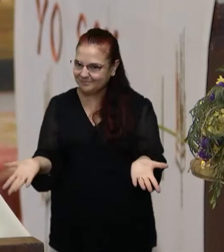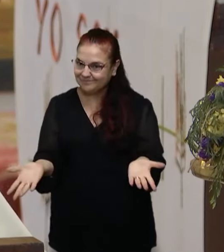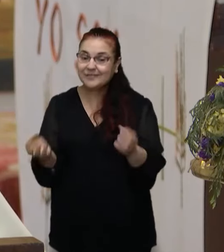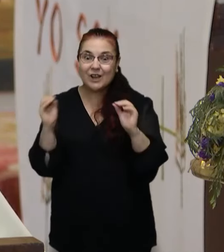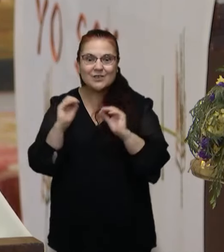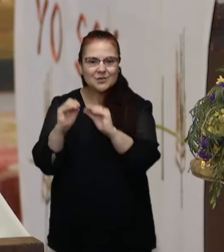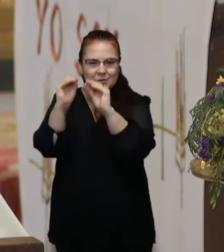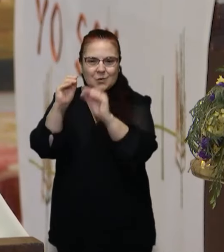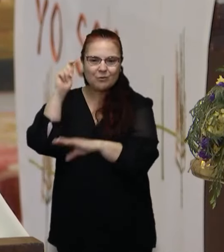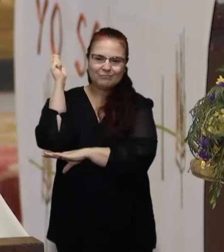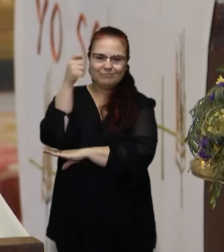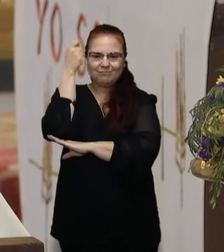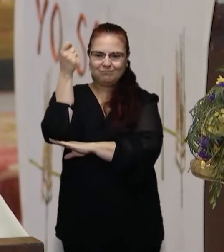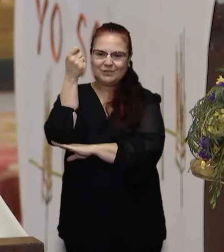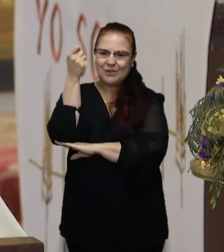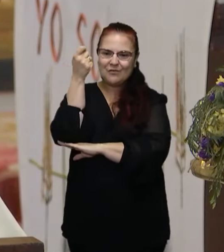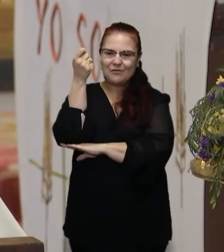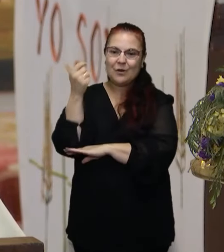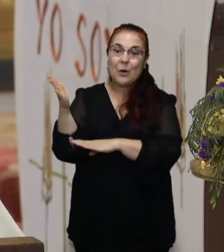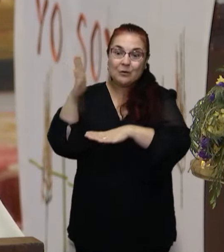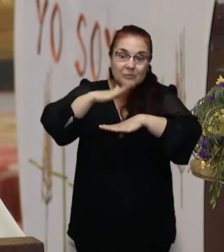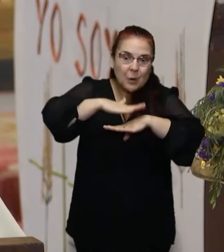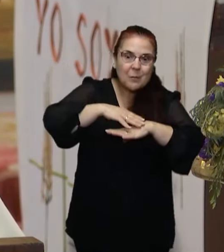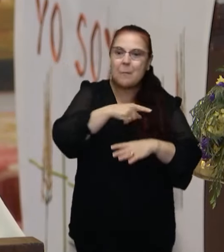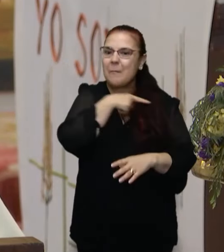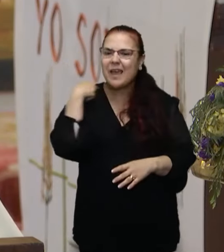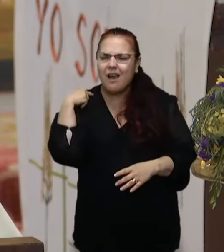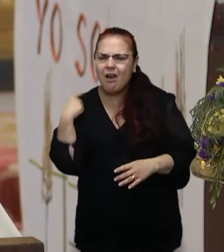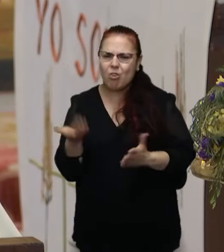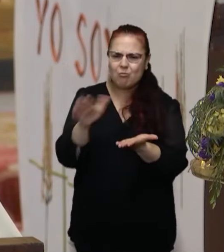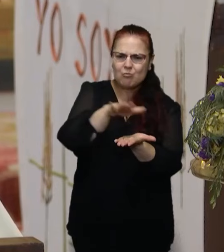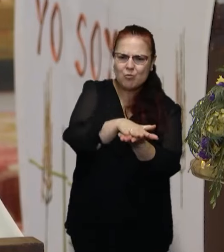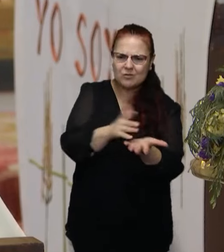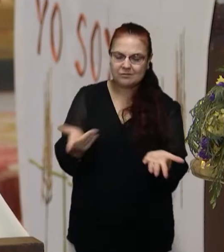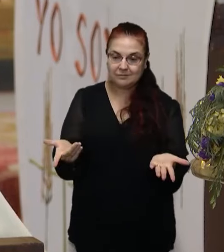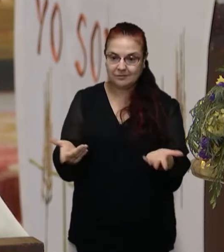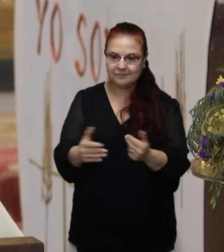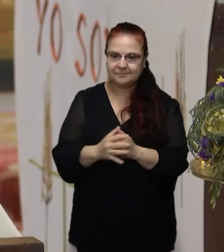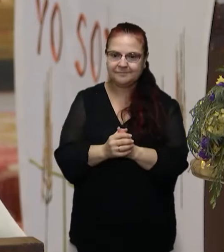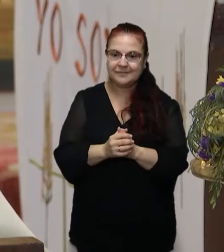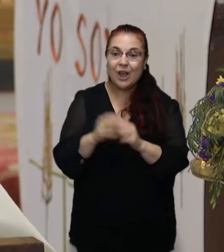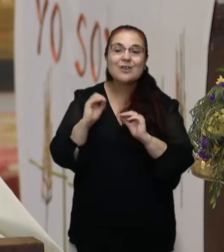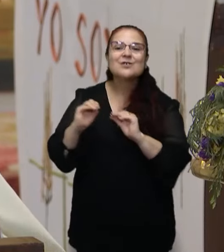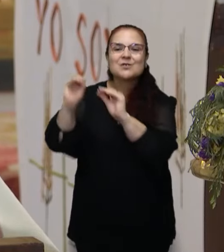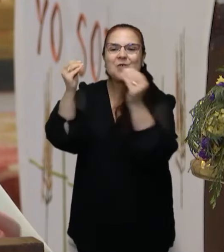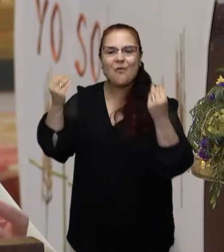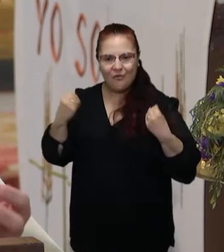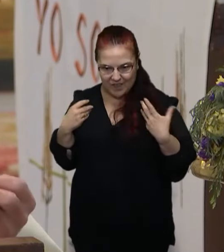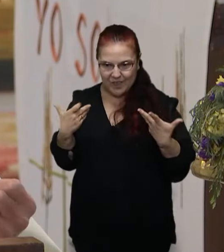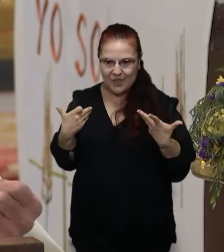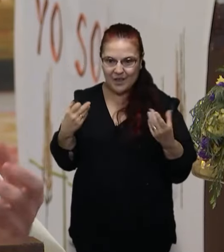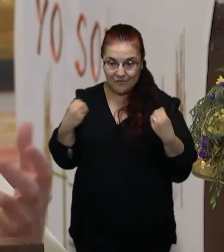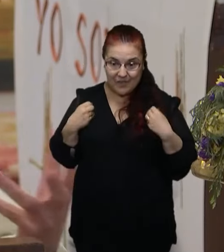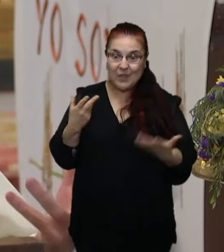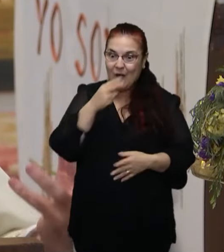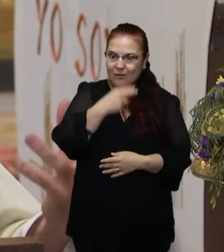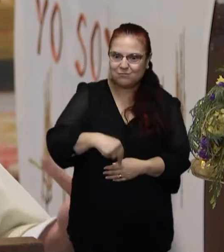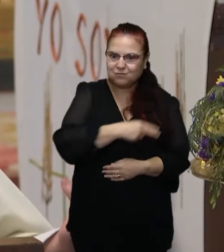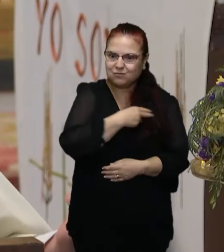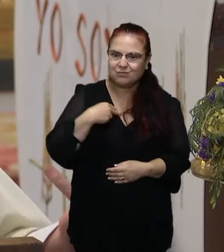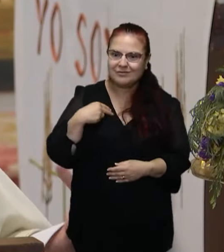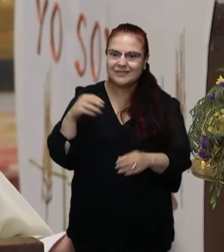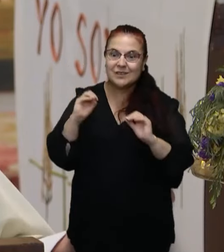su triunfo sobre el pecado, sobre la muerte. Su vida, la vida del cristiano, en su